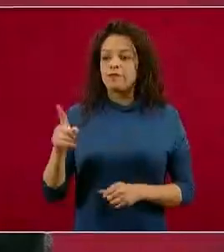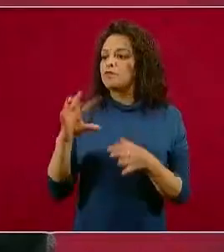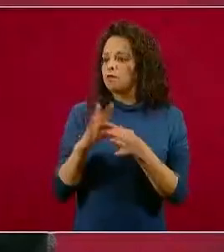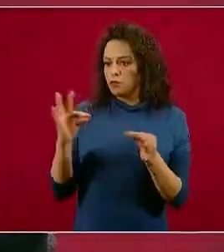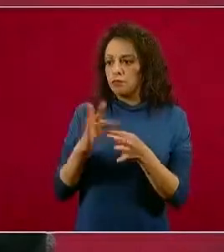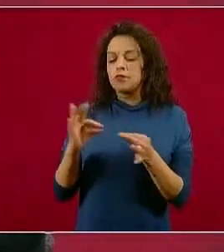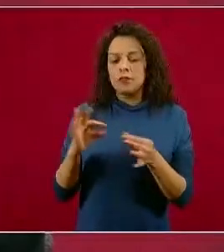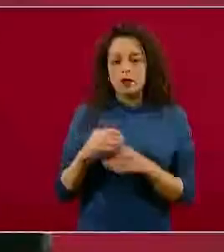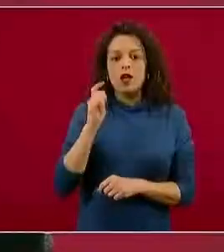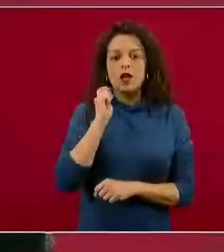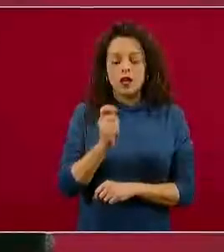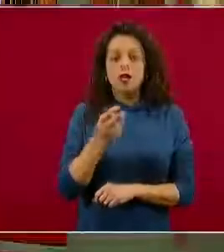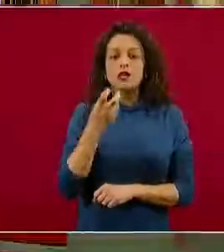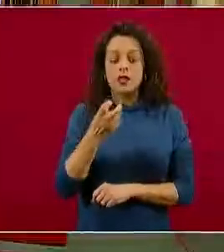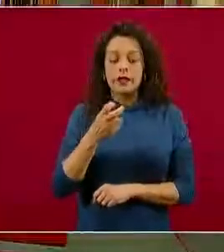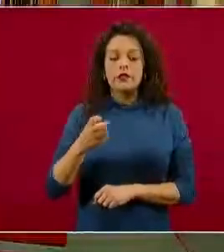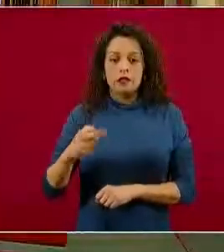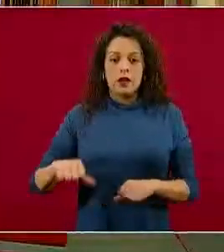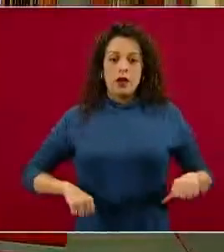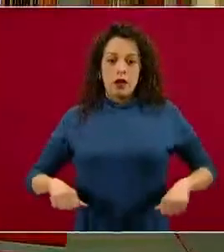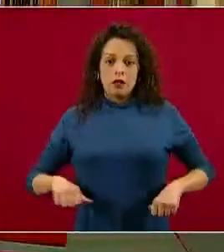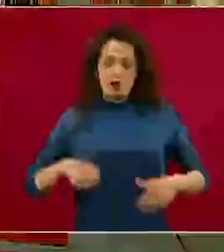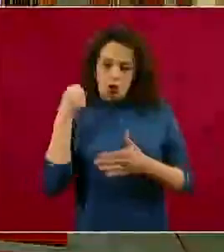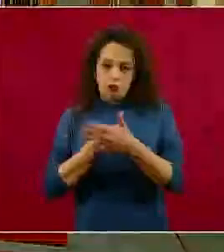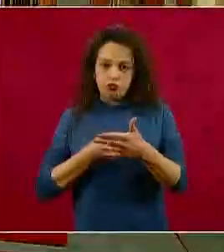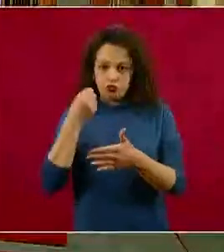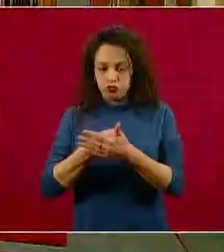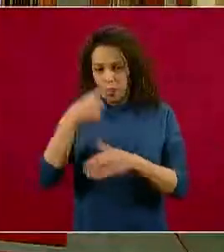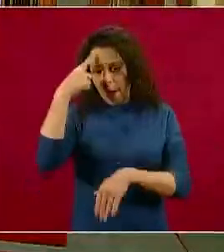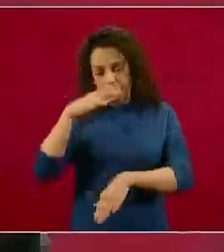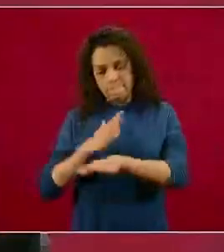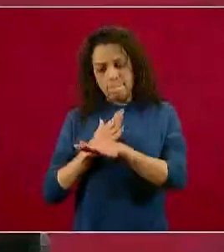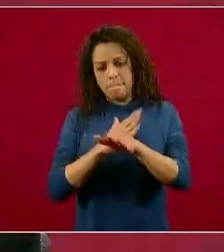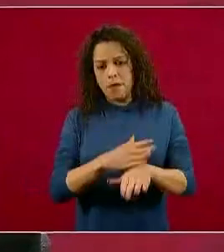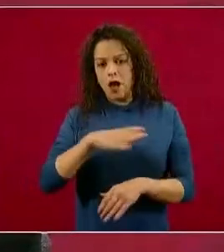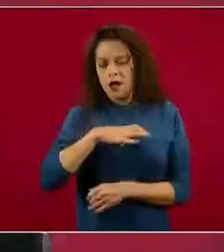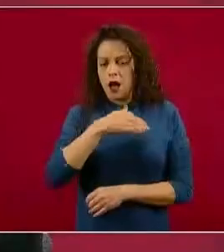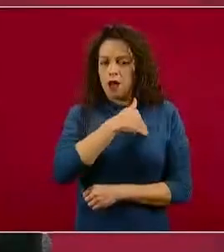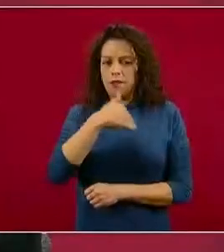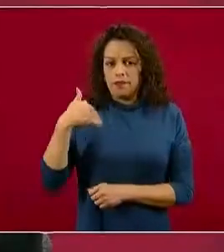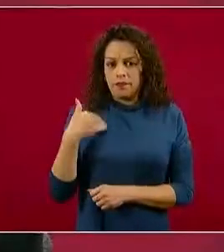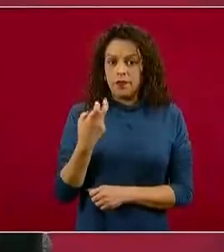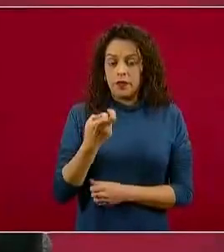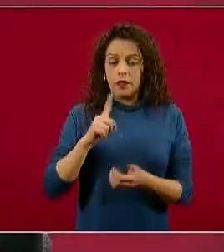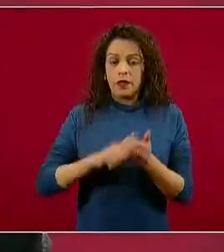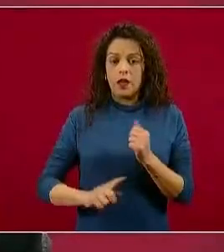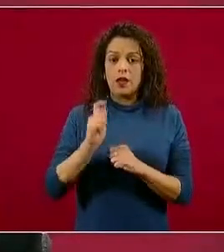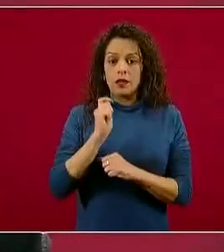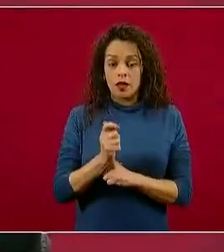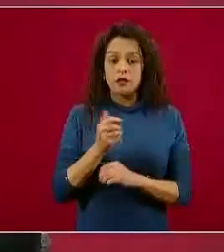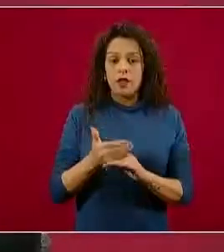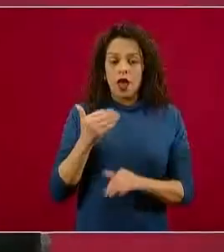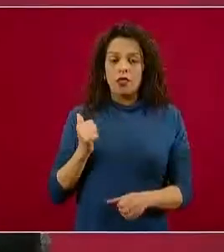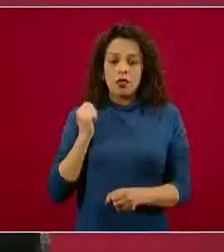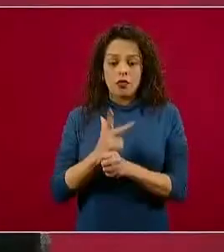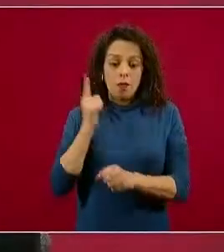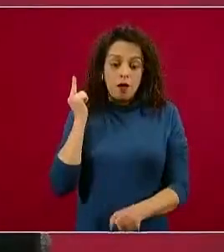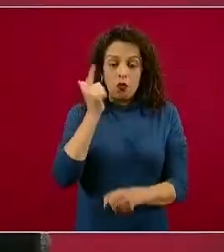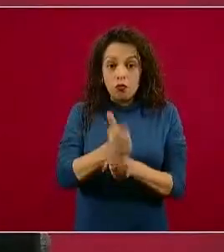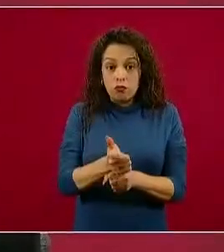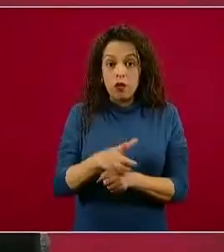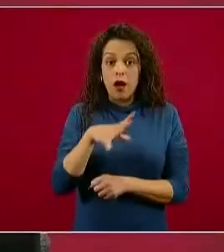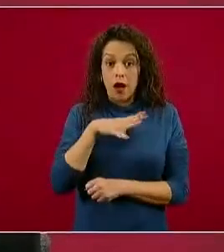las actividades de lucha contra el cáncer de mama, que son fundamentalmente actividades de prevención, de detección oportuna y,